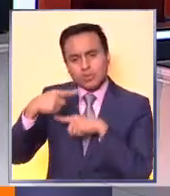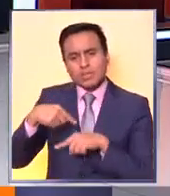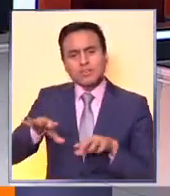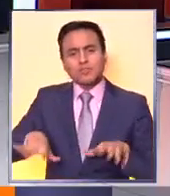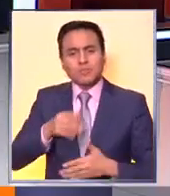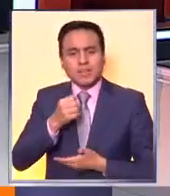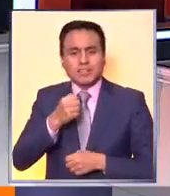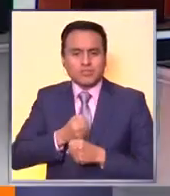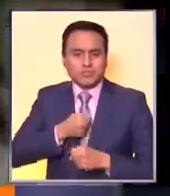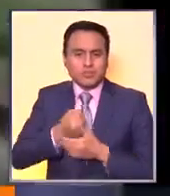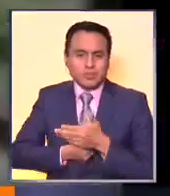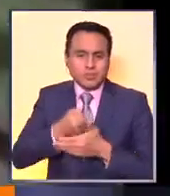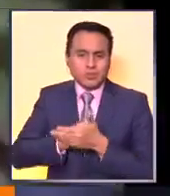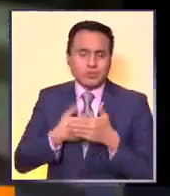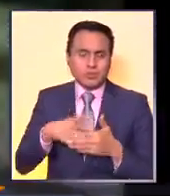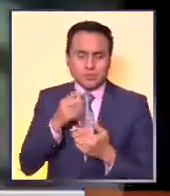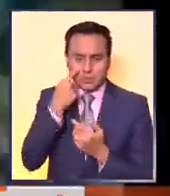Mire.